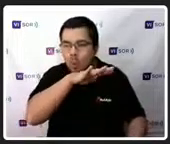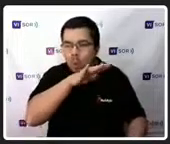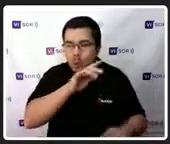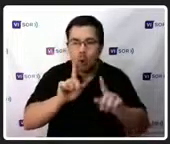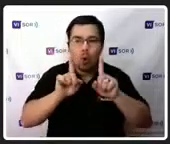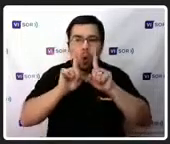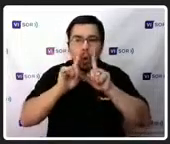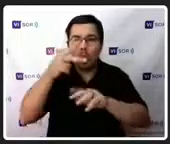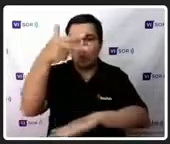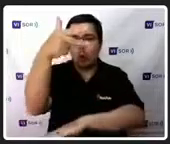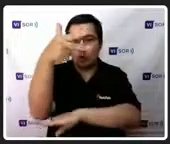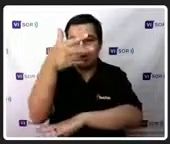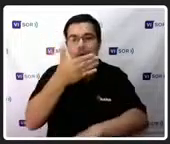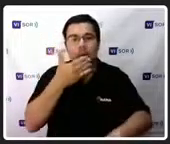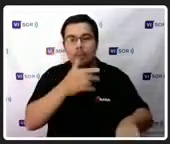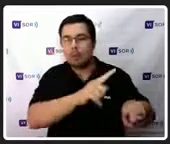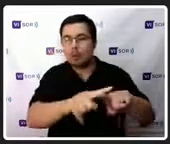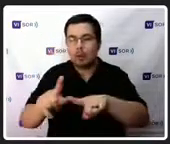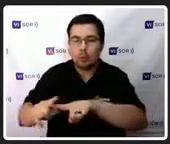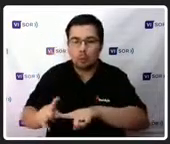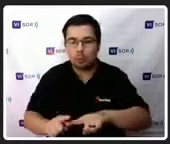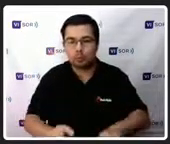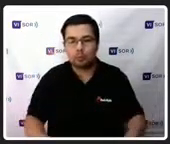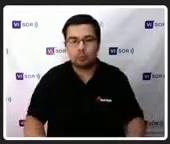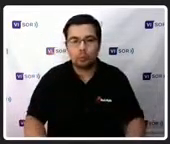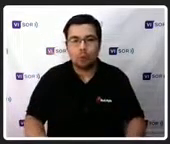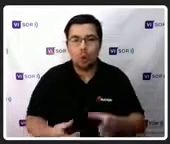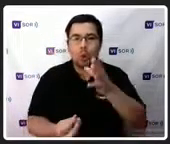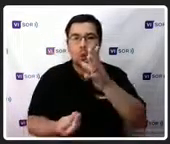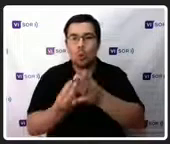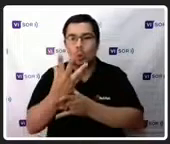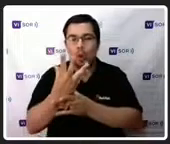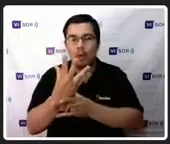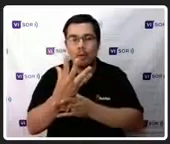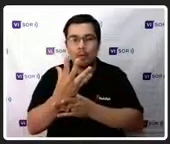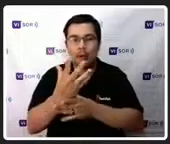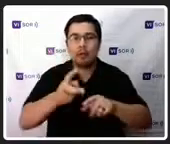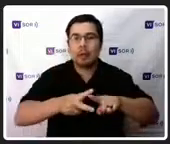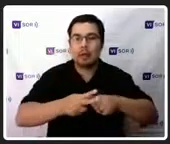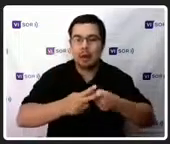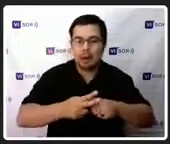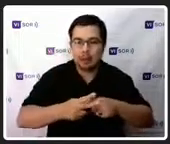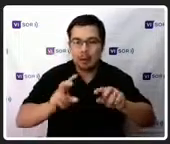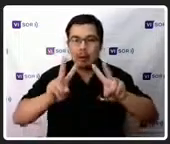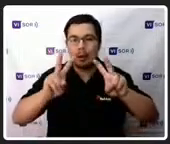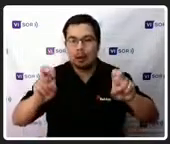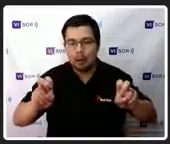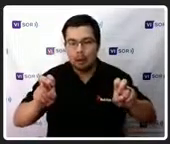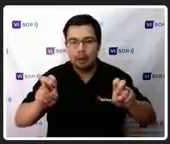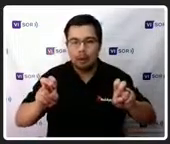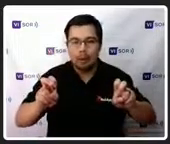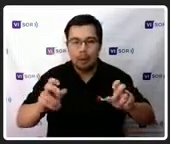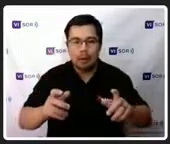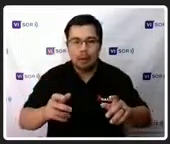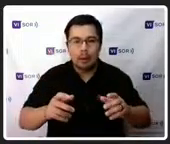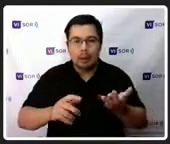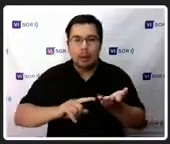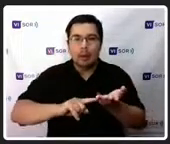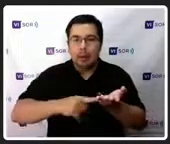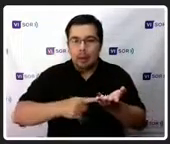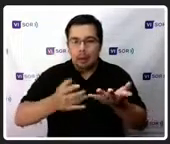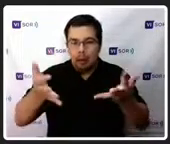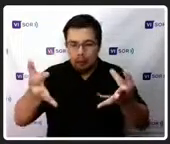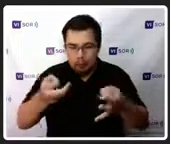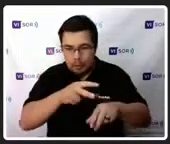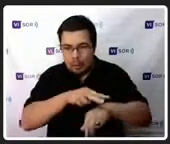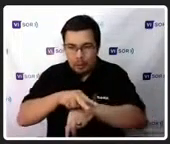también estamos incorporando nuevas herramientas, ¿no es cierto?, para el manejo de la gestión, ¿no es cierto?, software simuladores, ¿no es cierto?, que les van a permitir un poco desarrollar más